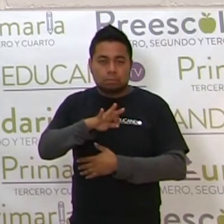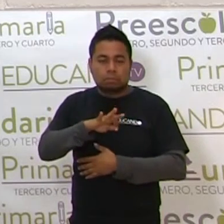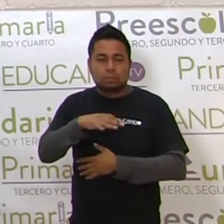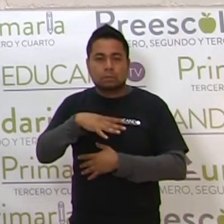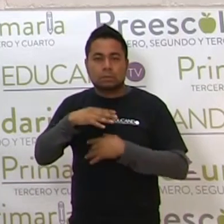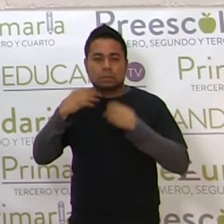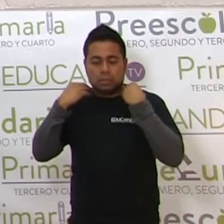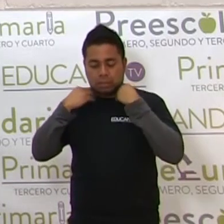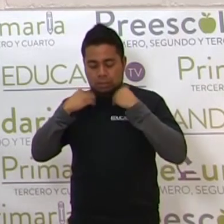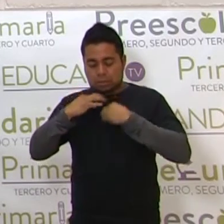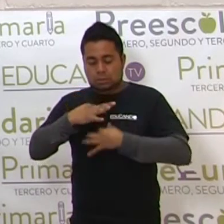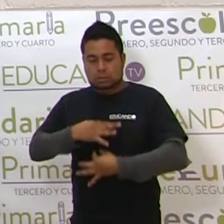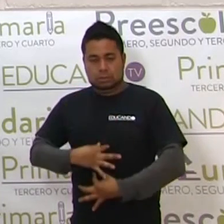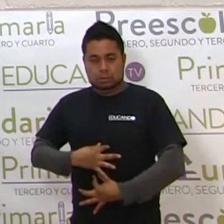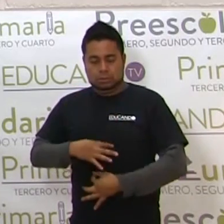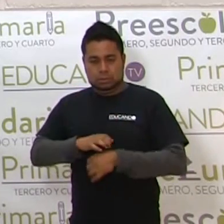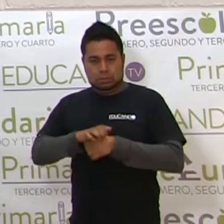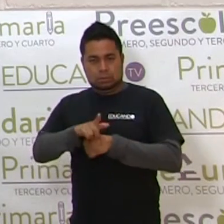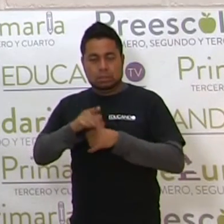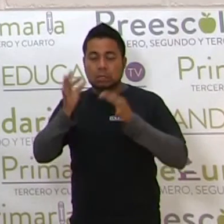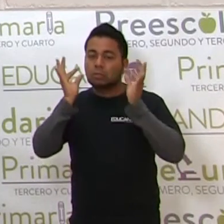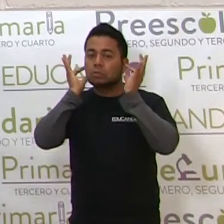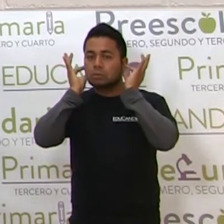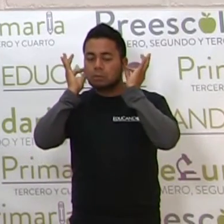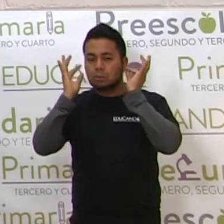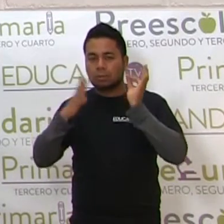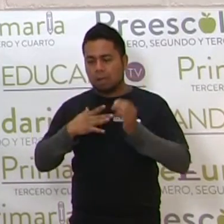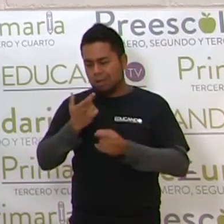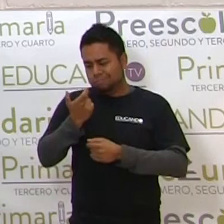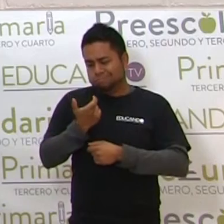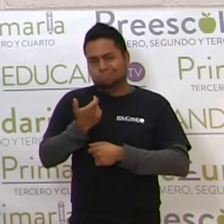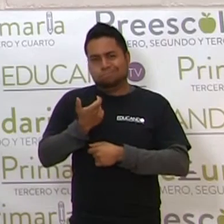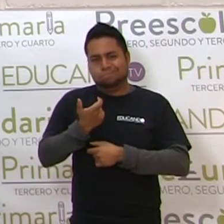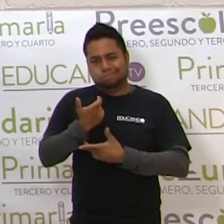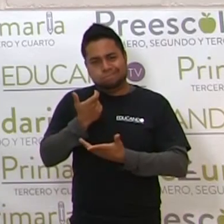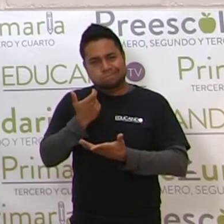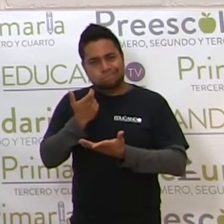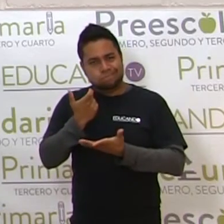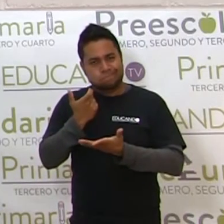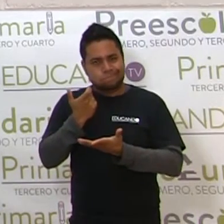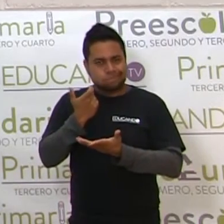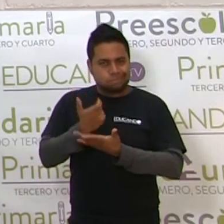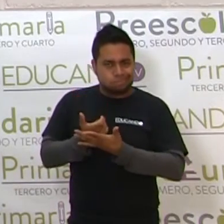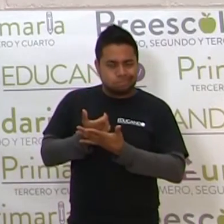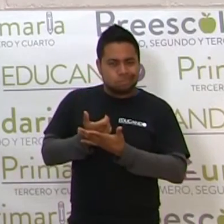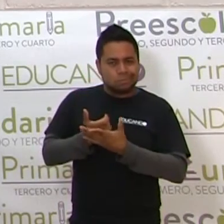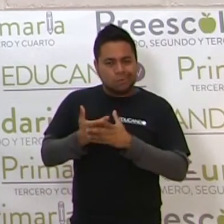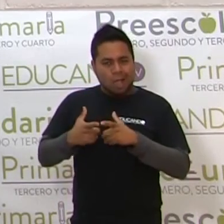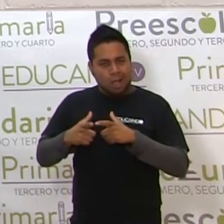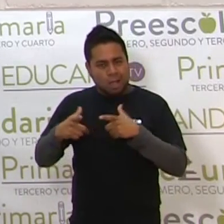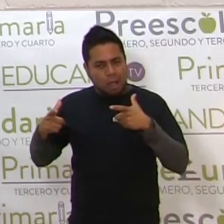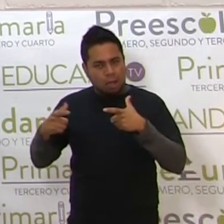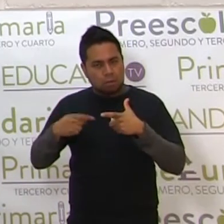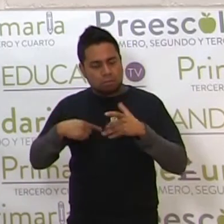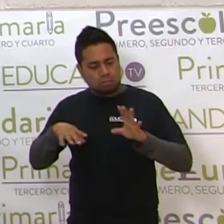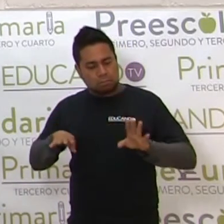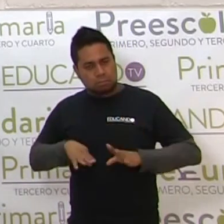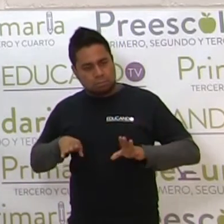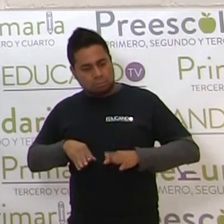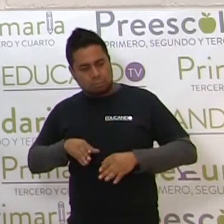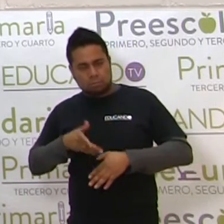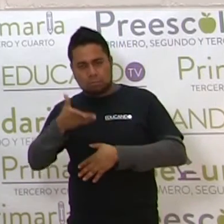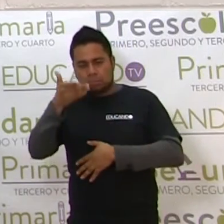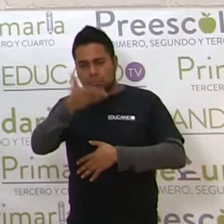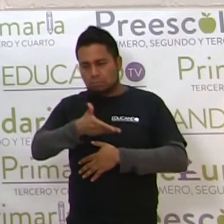collares especiales sus aretes de unas monedas grandes nuestras características las